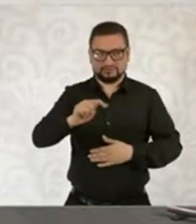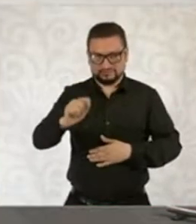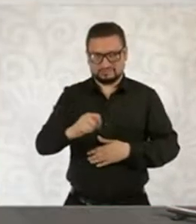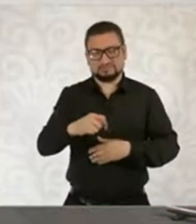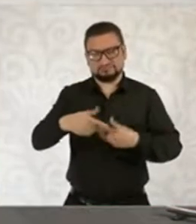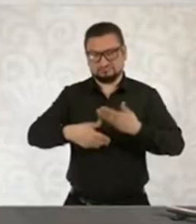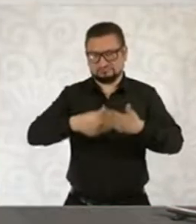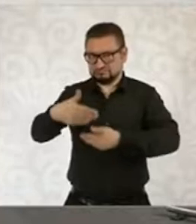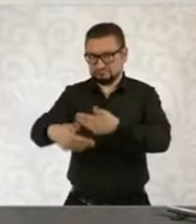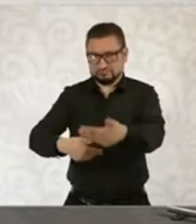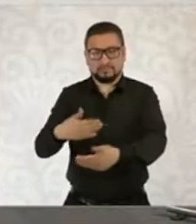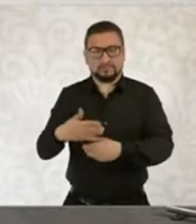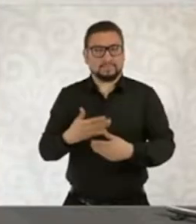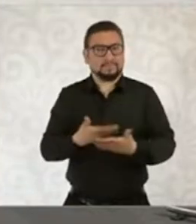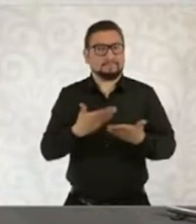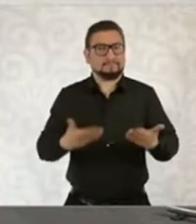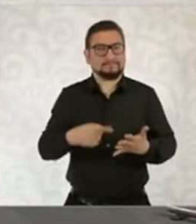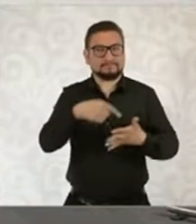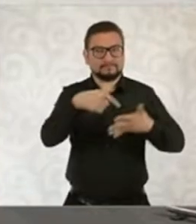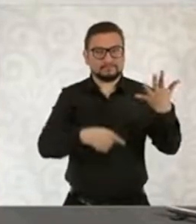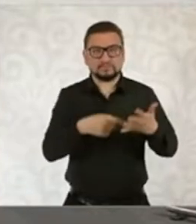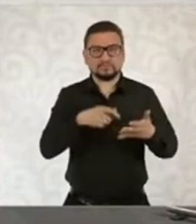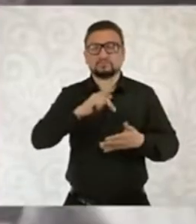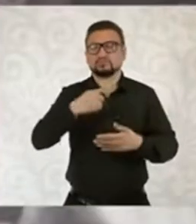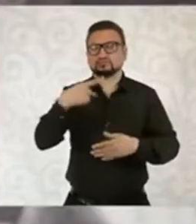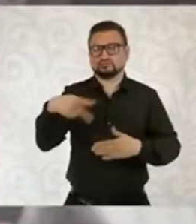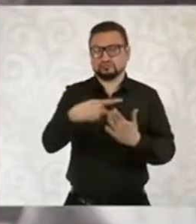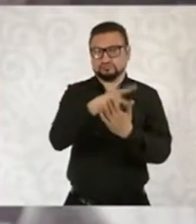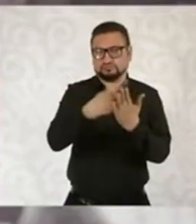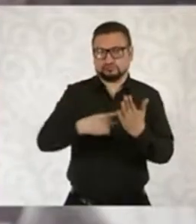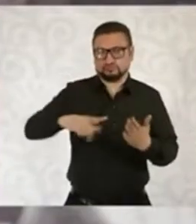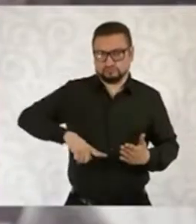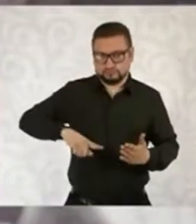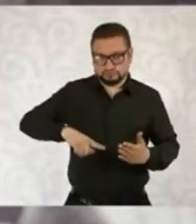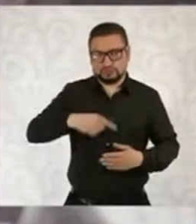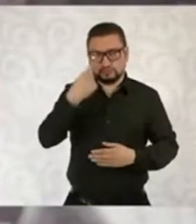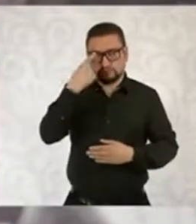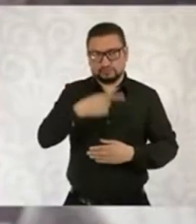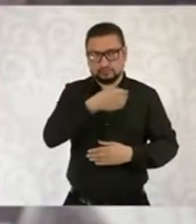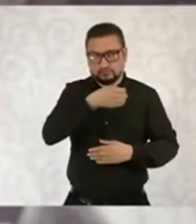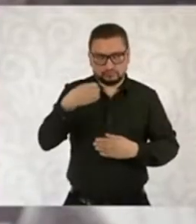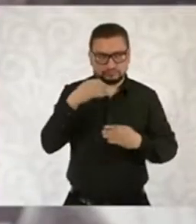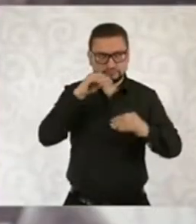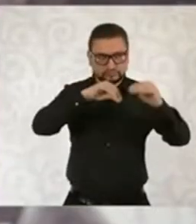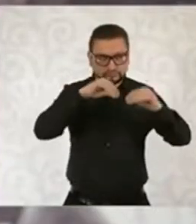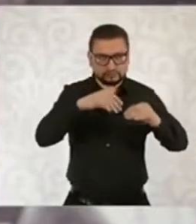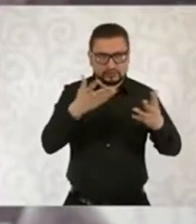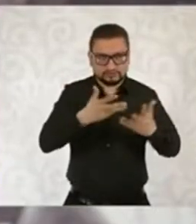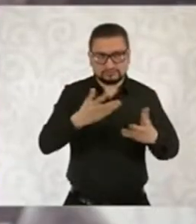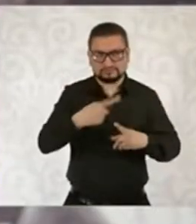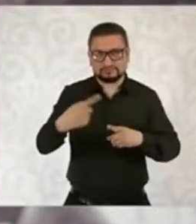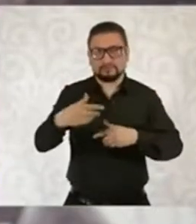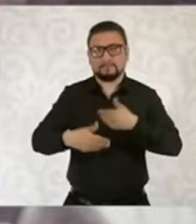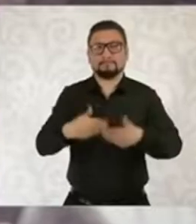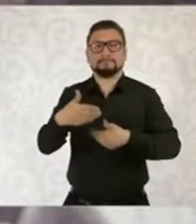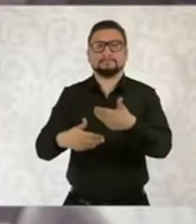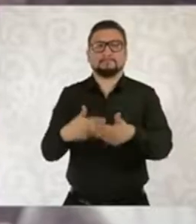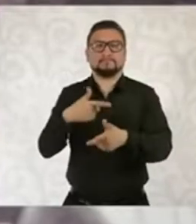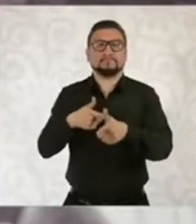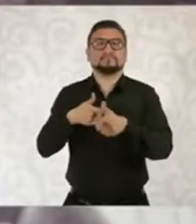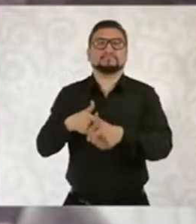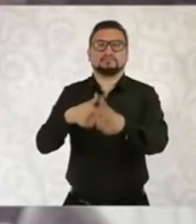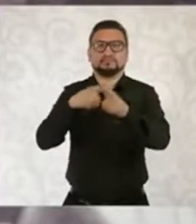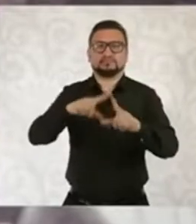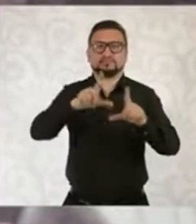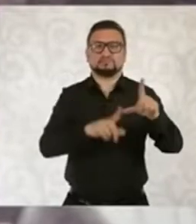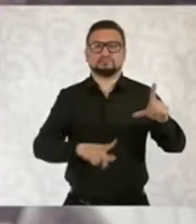Transformación, los cuales establecen el plan de gobierno de la presidenta con medidas y políticas que permiten continuar consolidando un